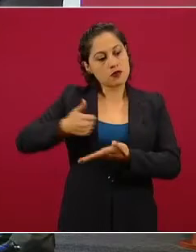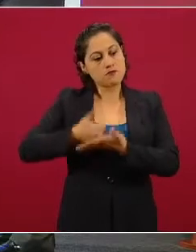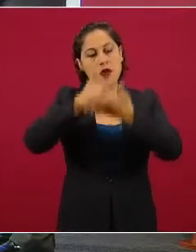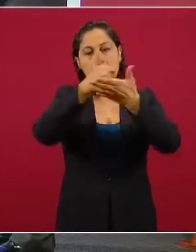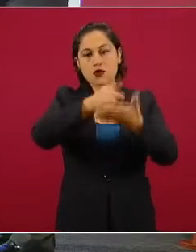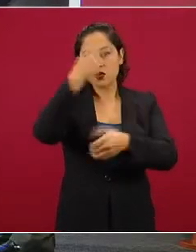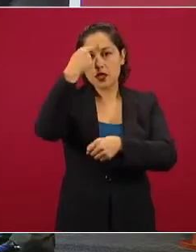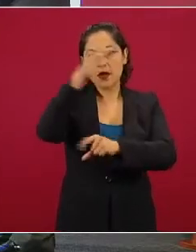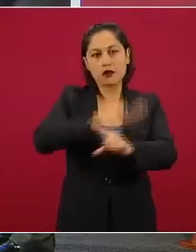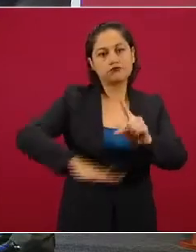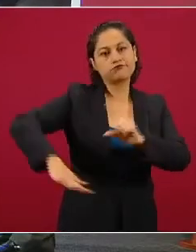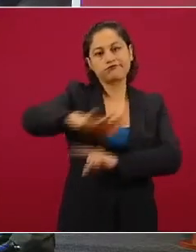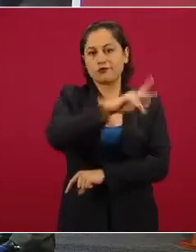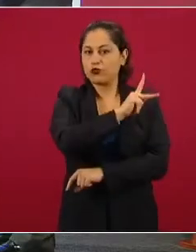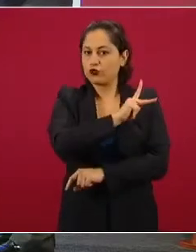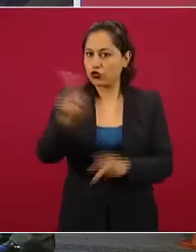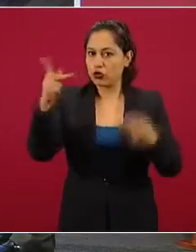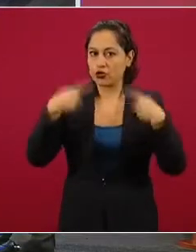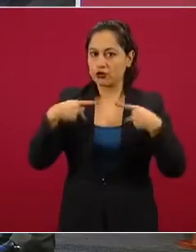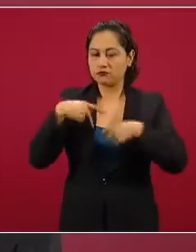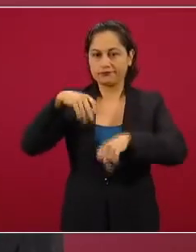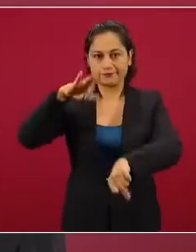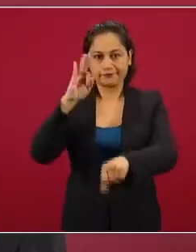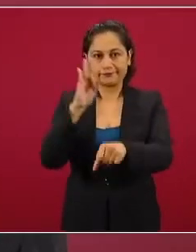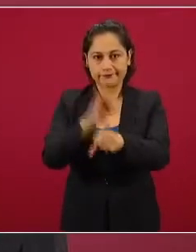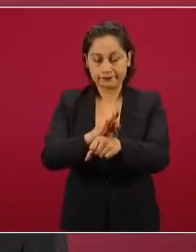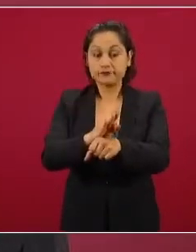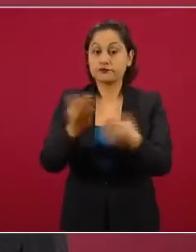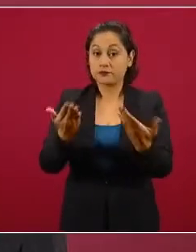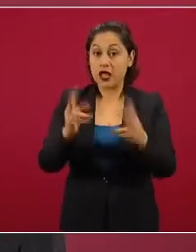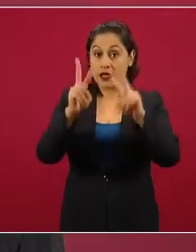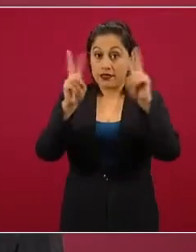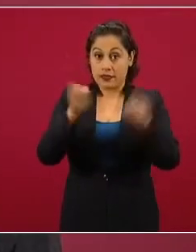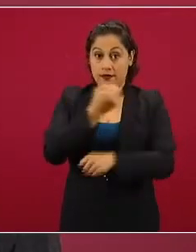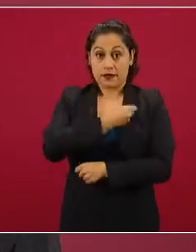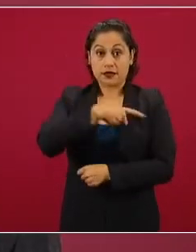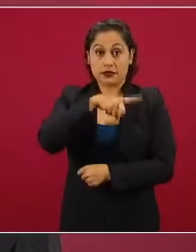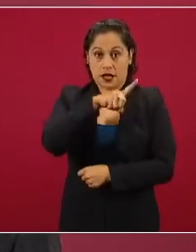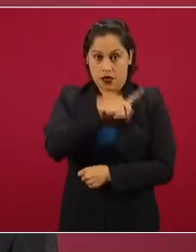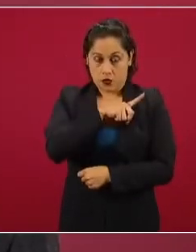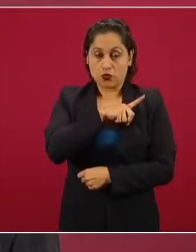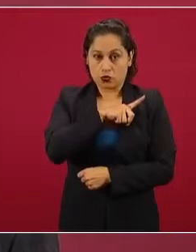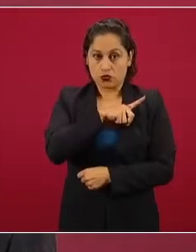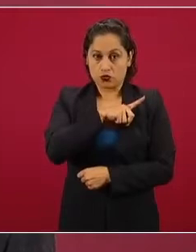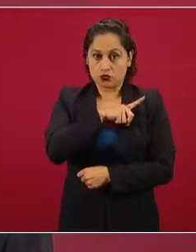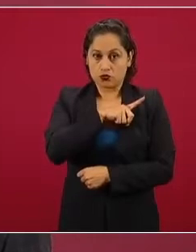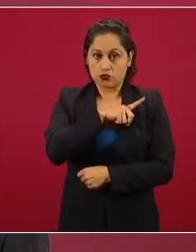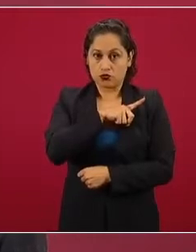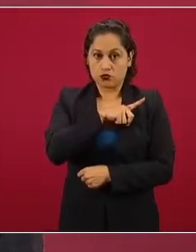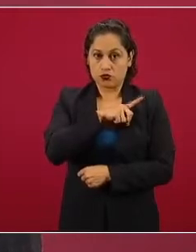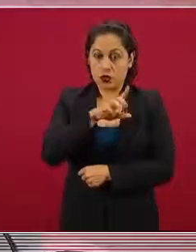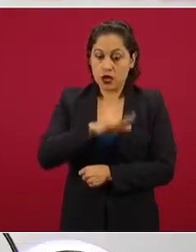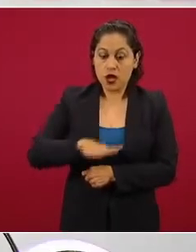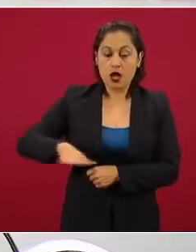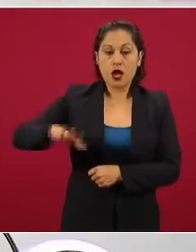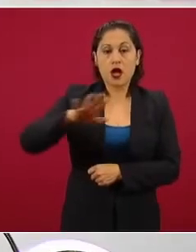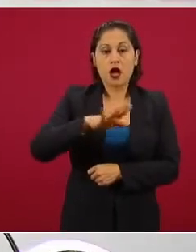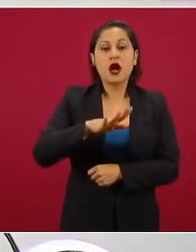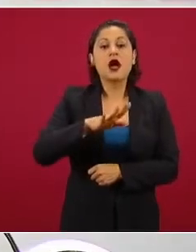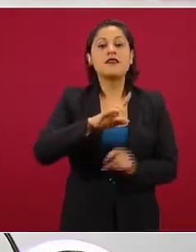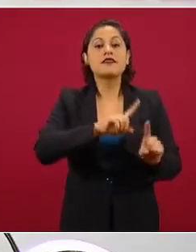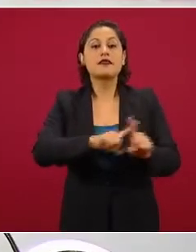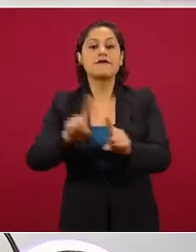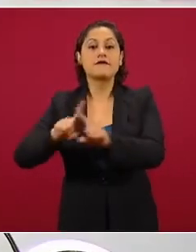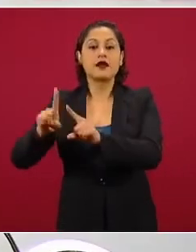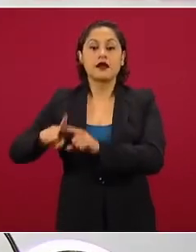ser protegida, y en este tema, en el tema de la salud, hemos tenido magnífica coordinación con los 32 mandatarios